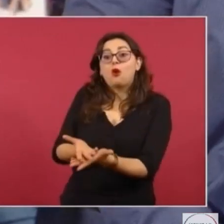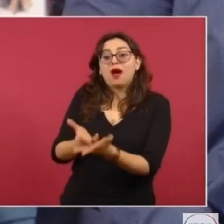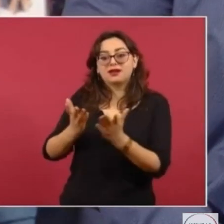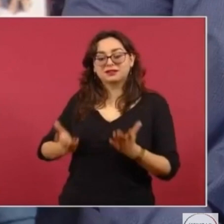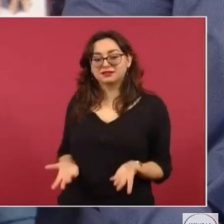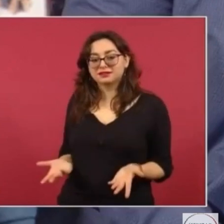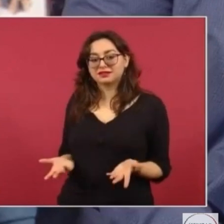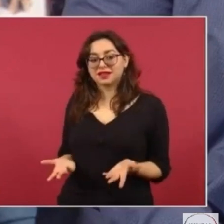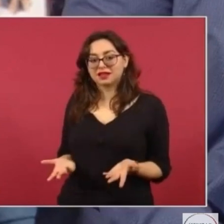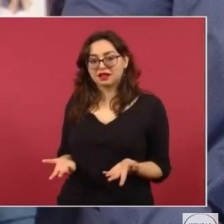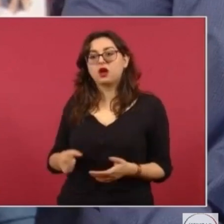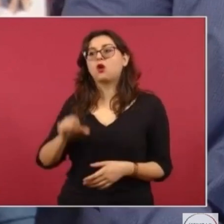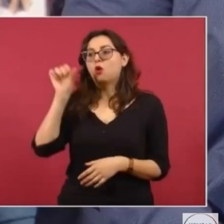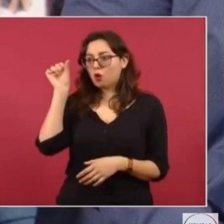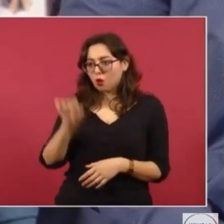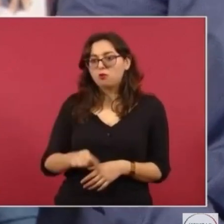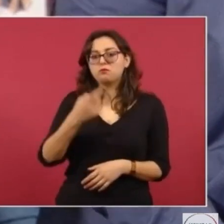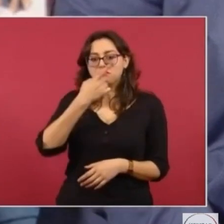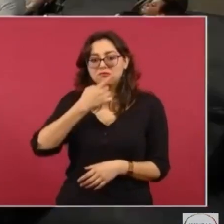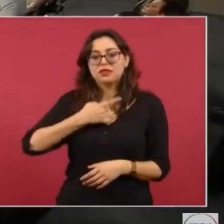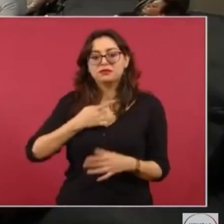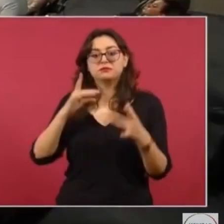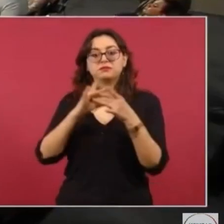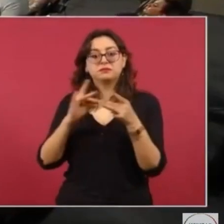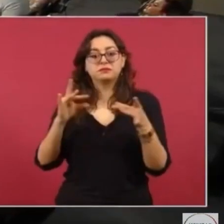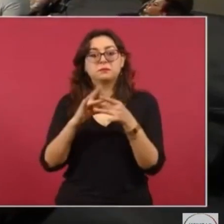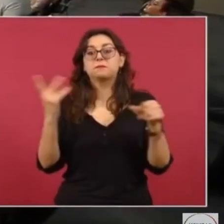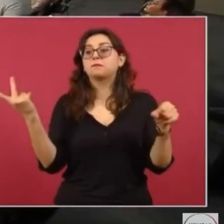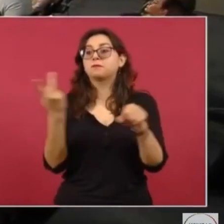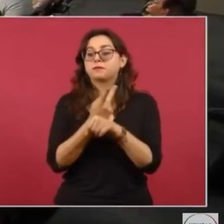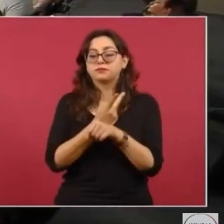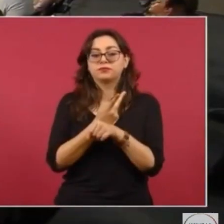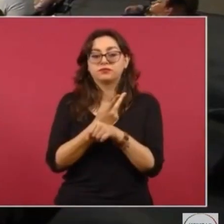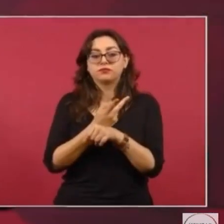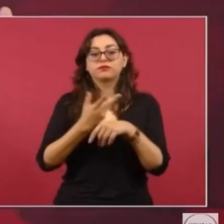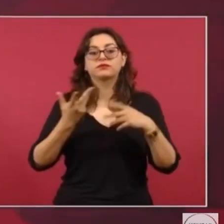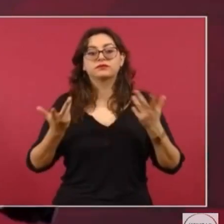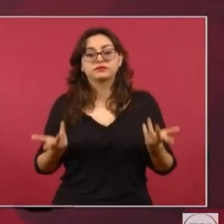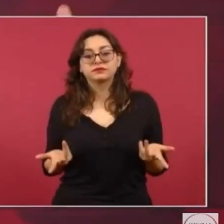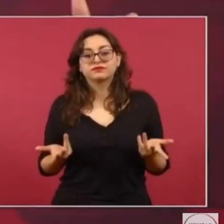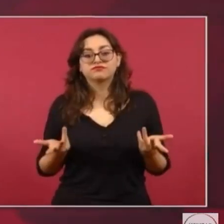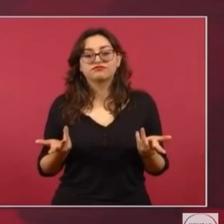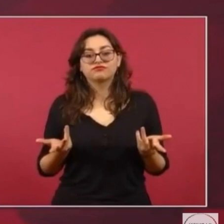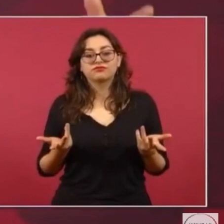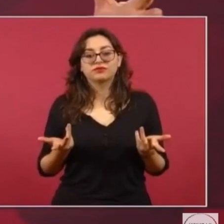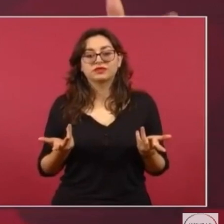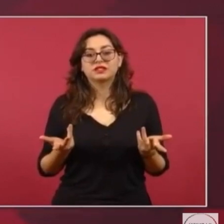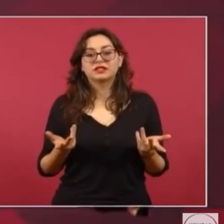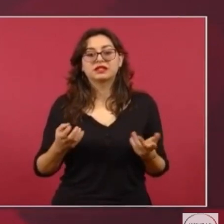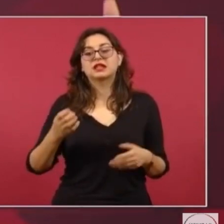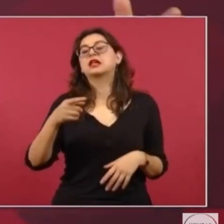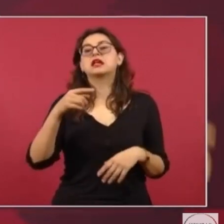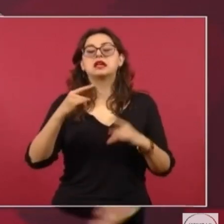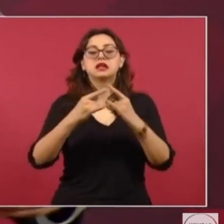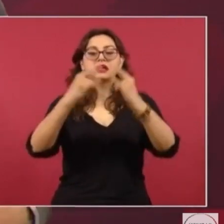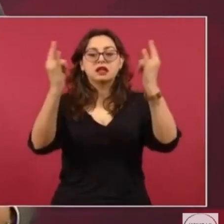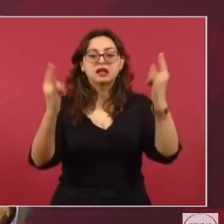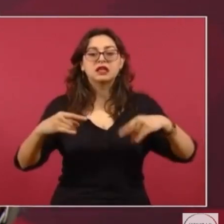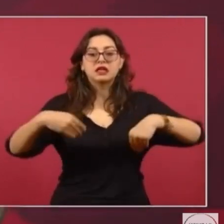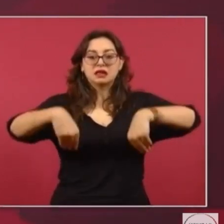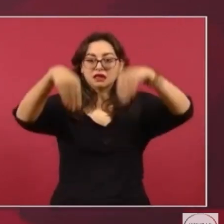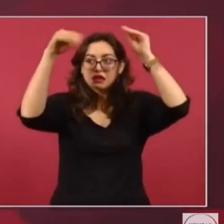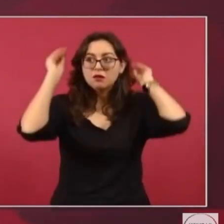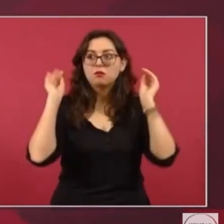propuesta. Hoy lo estaban comentando de que las casillas electorales, bueno, que siempre se ponen en las escuelas y todo. Pero